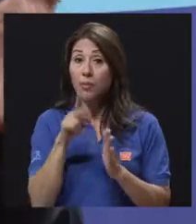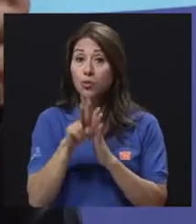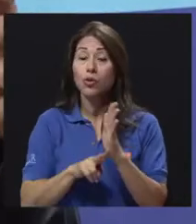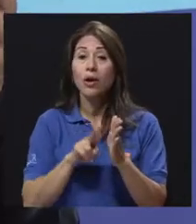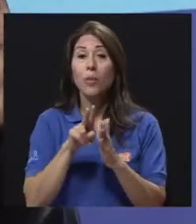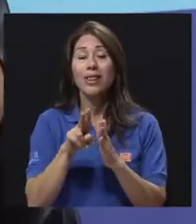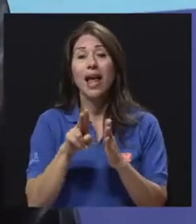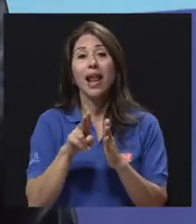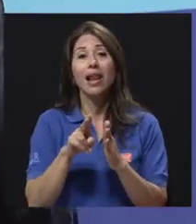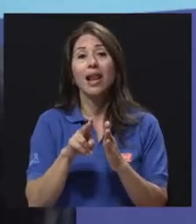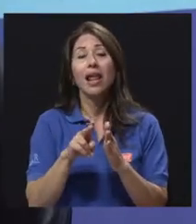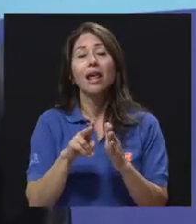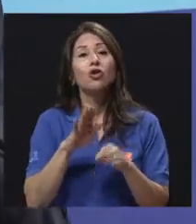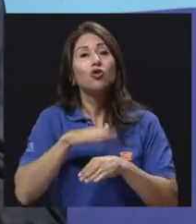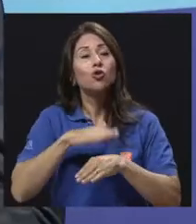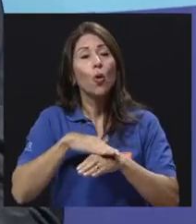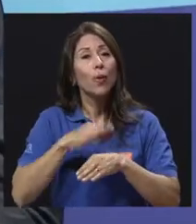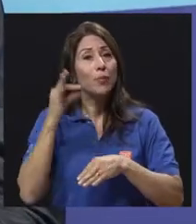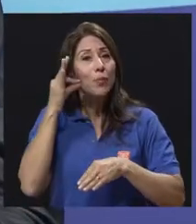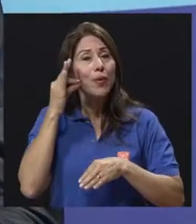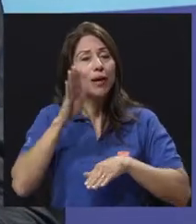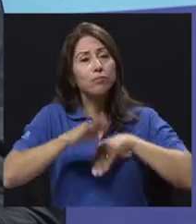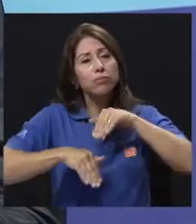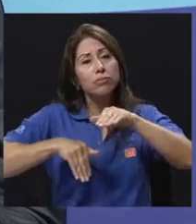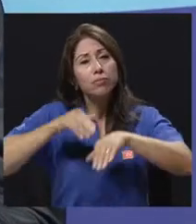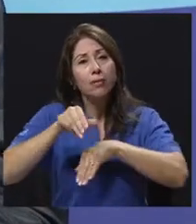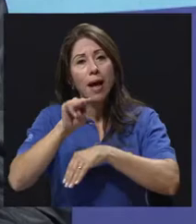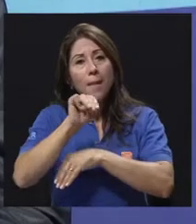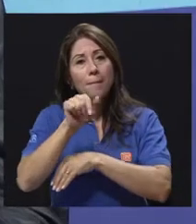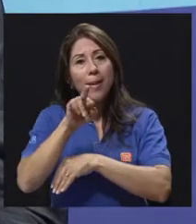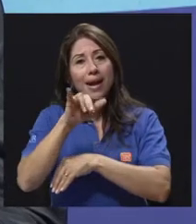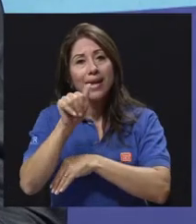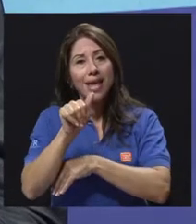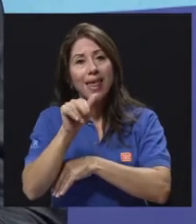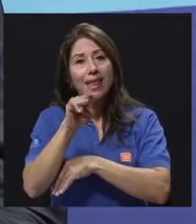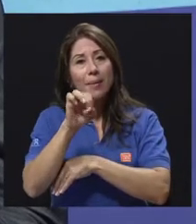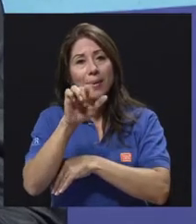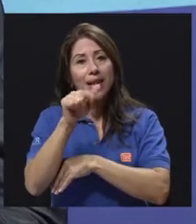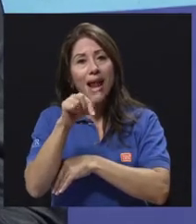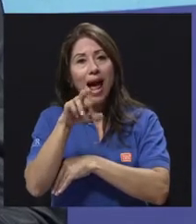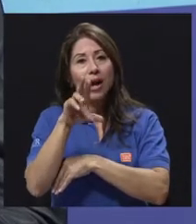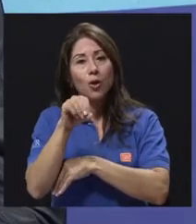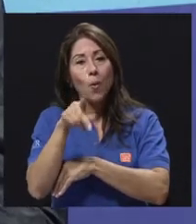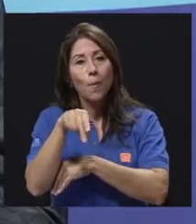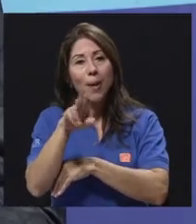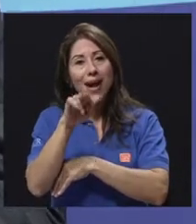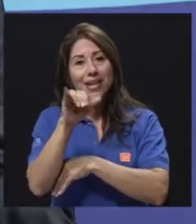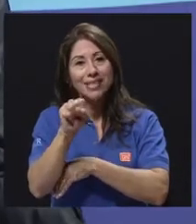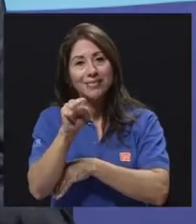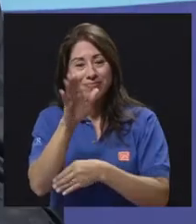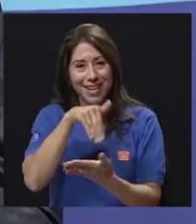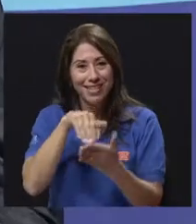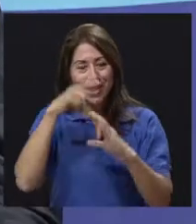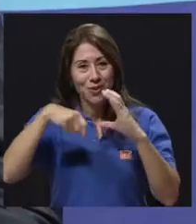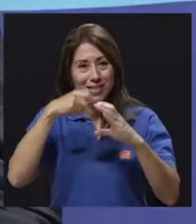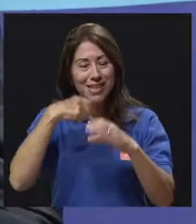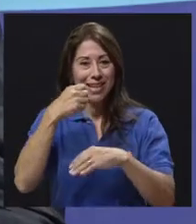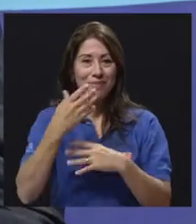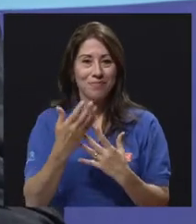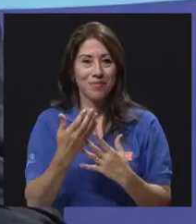como María del Milagro, María del Milagro París, del Centro de Cine del año 1983. Y para